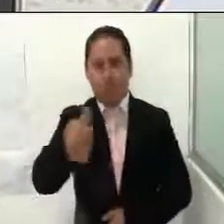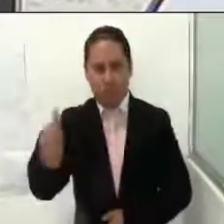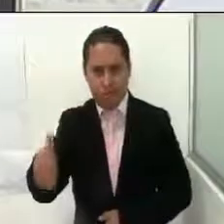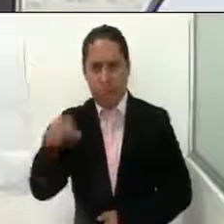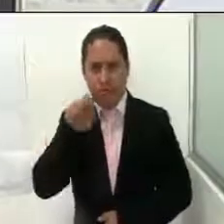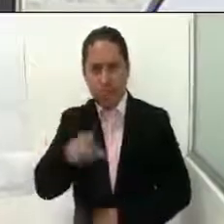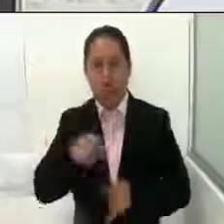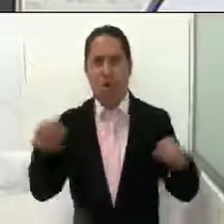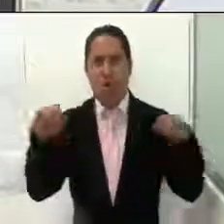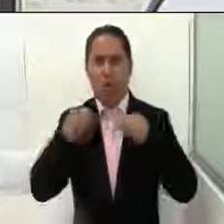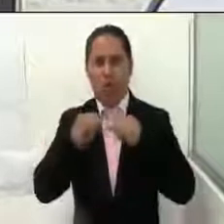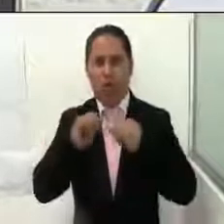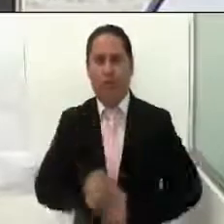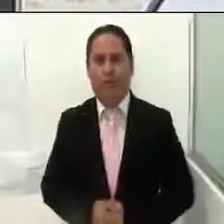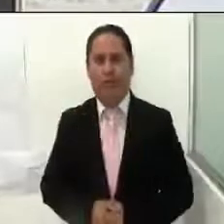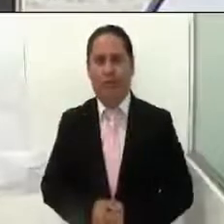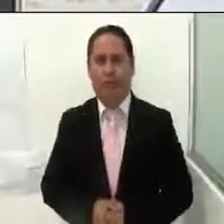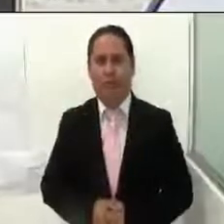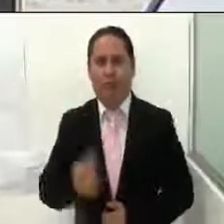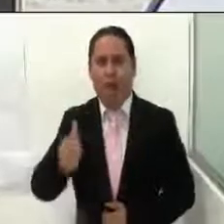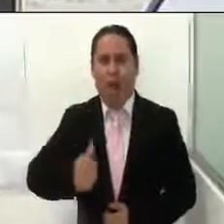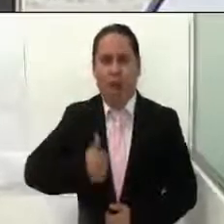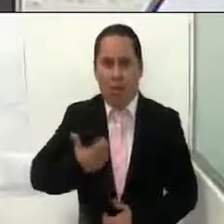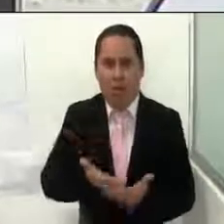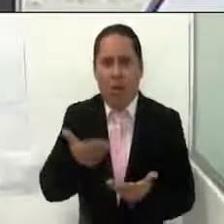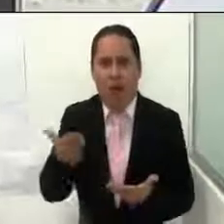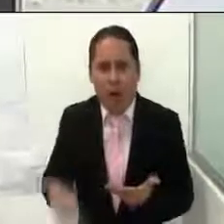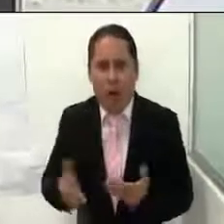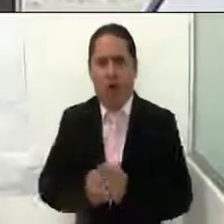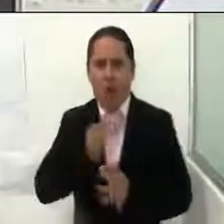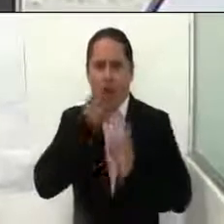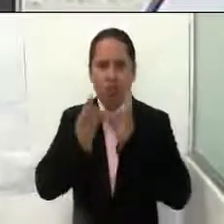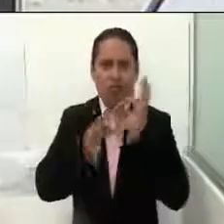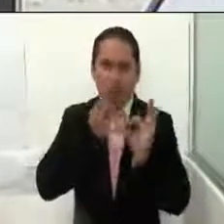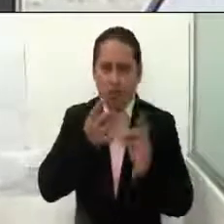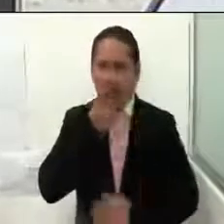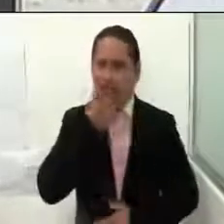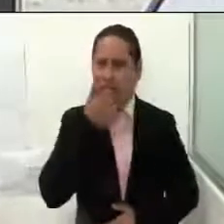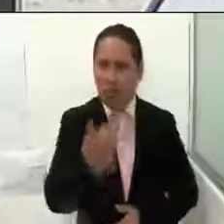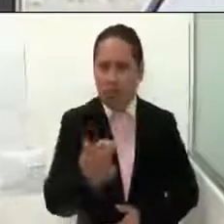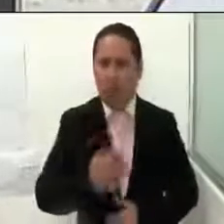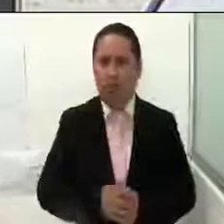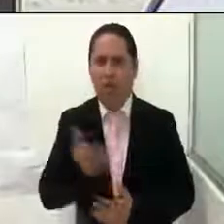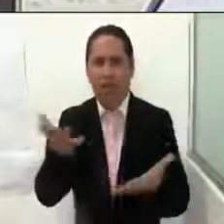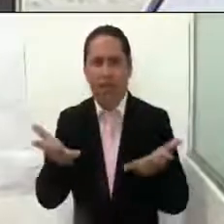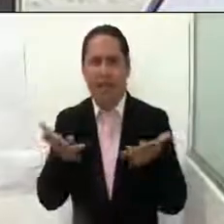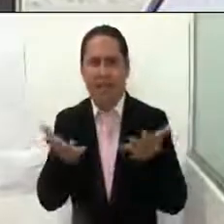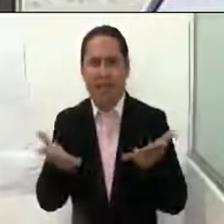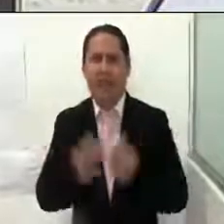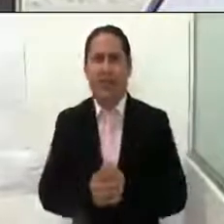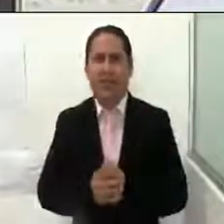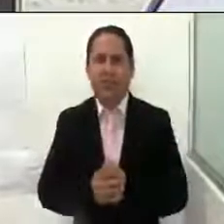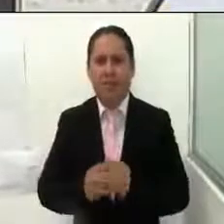y aprovecho este ejercicio unilateral para manifestarles mi deseo del mayor de los